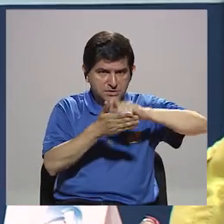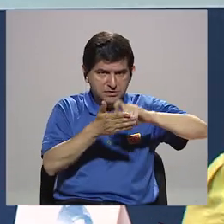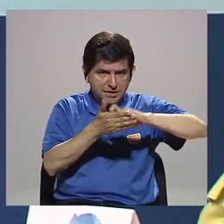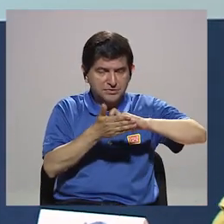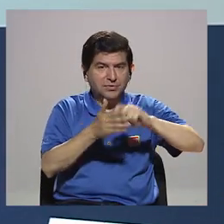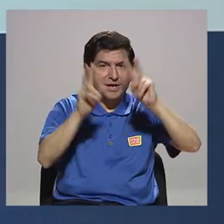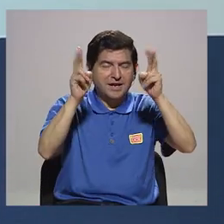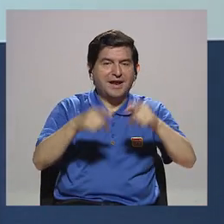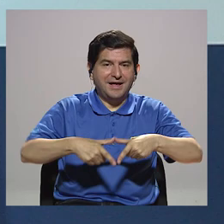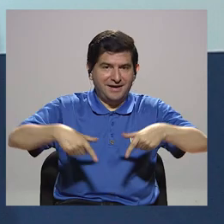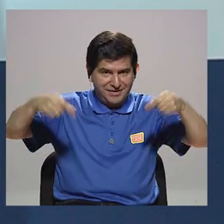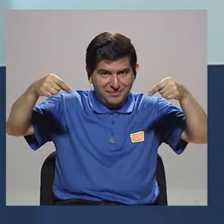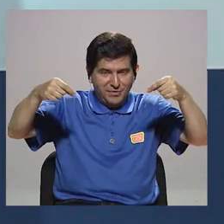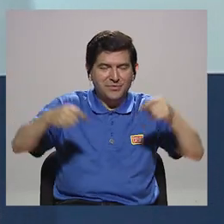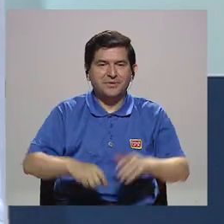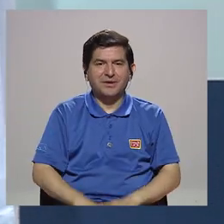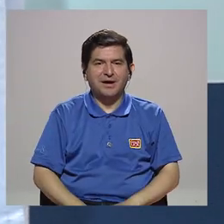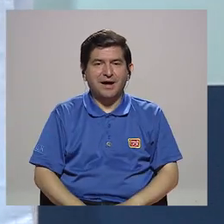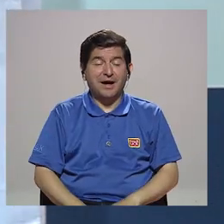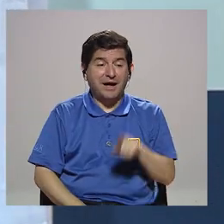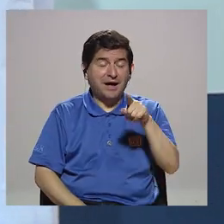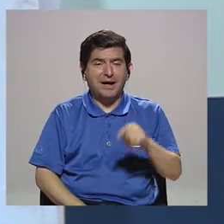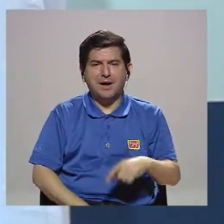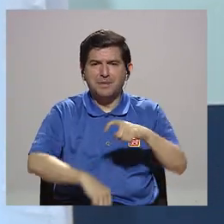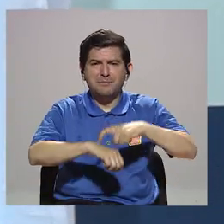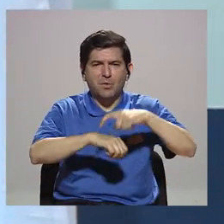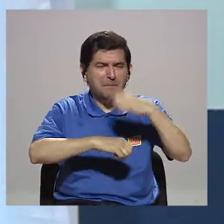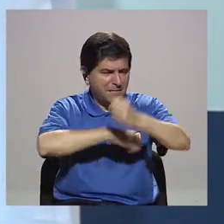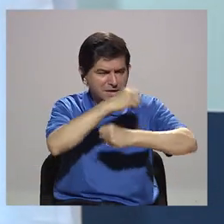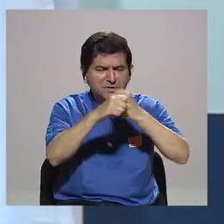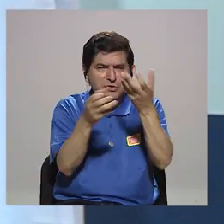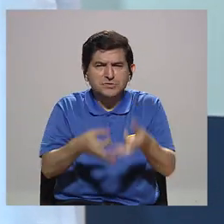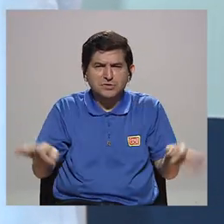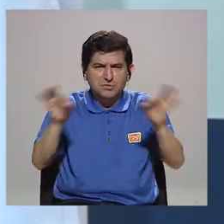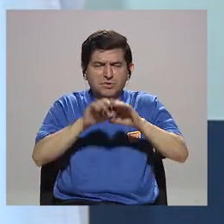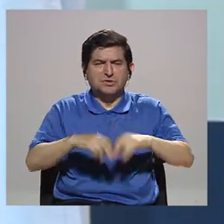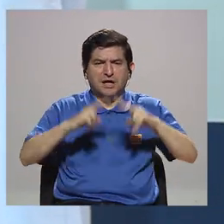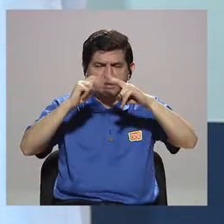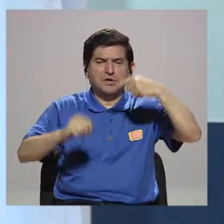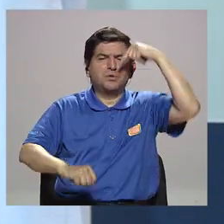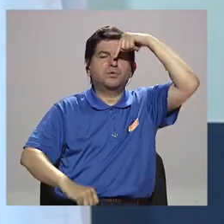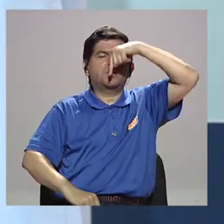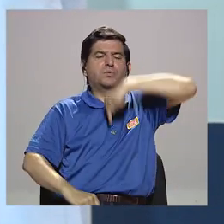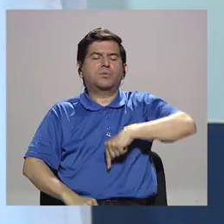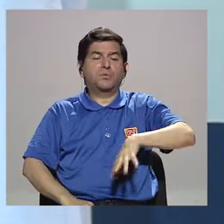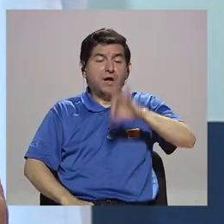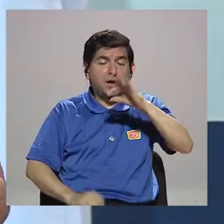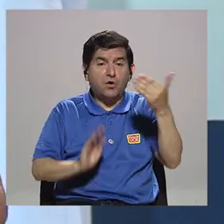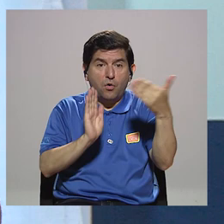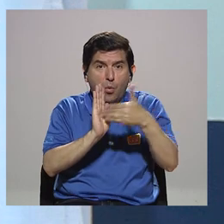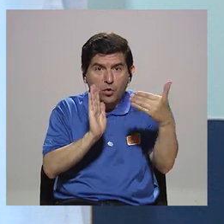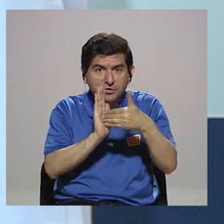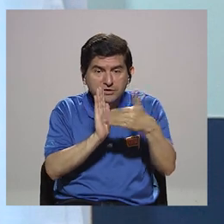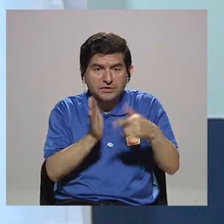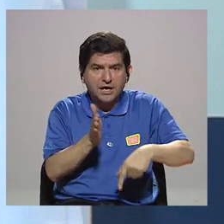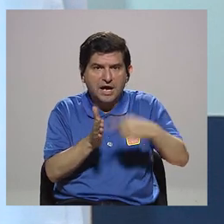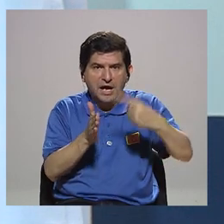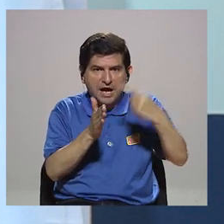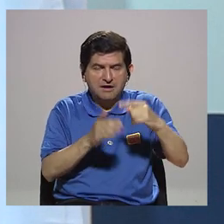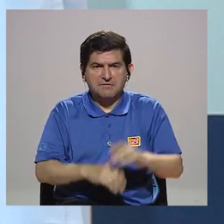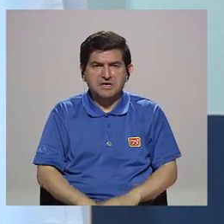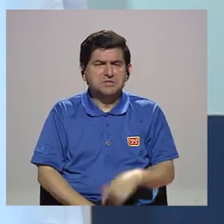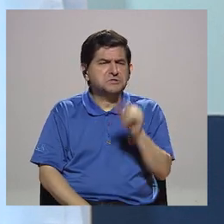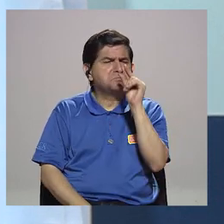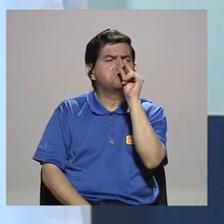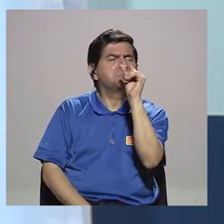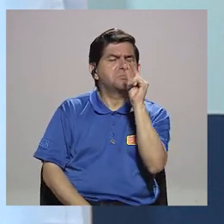sido los japoneses, es los picos de incidencia, hacerse las gastroscopías, si encontrás una lesión, inclusive hay veces